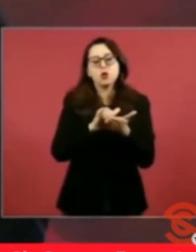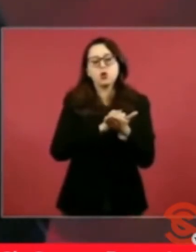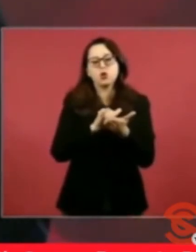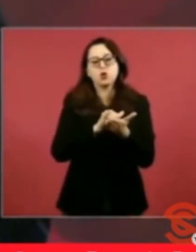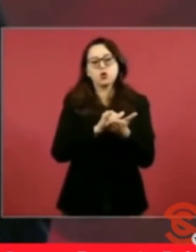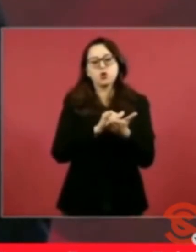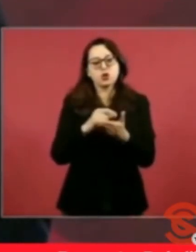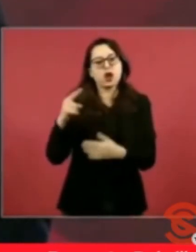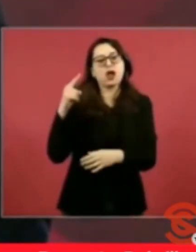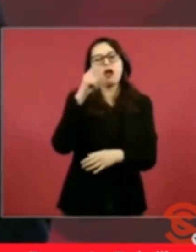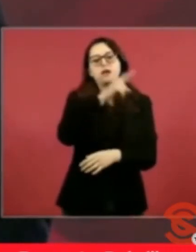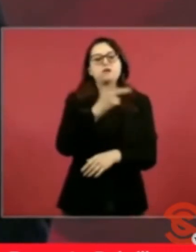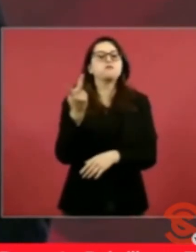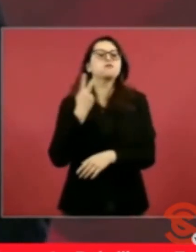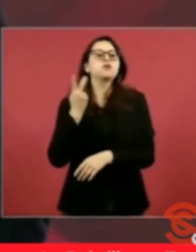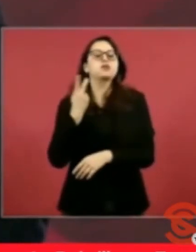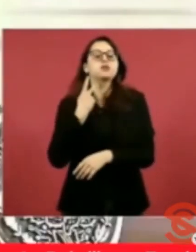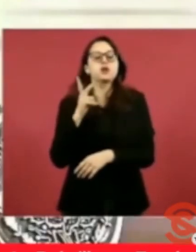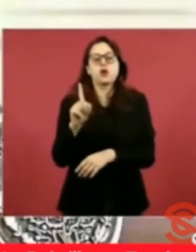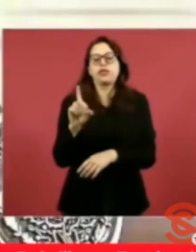dirigentes demócratas.